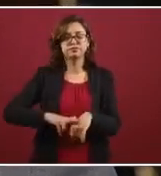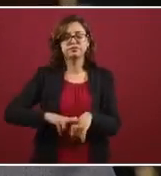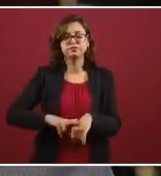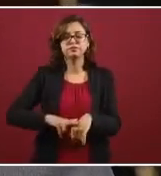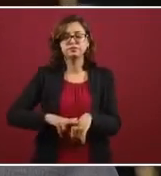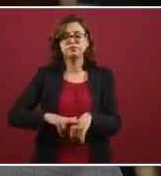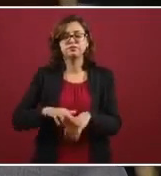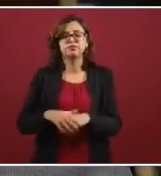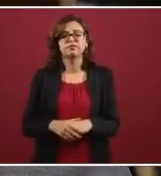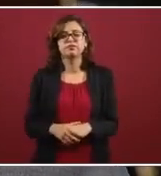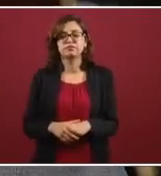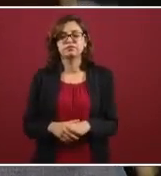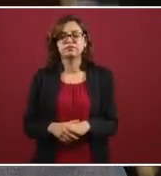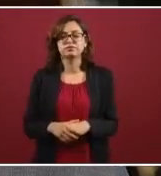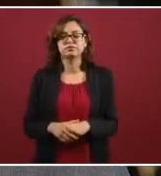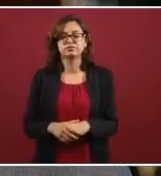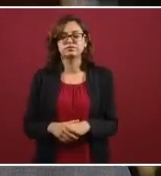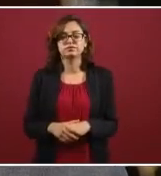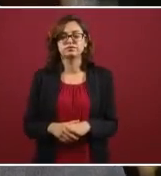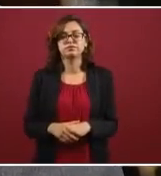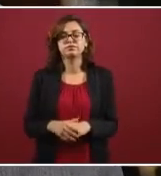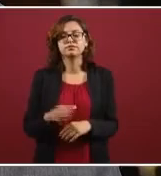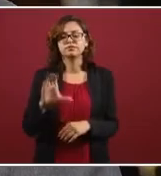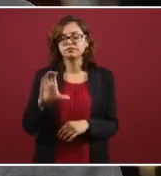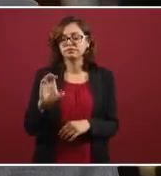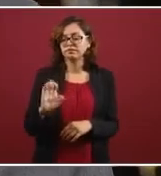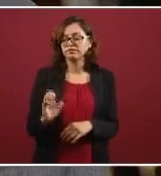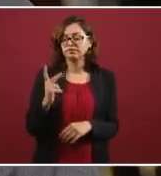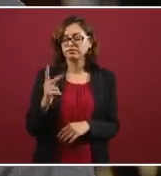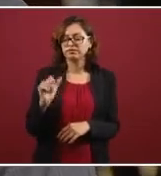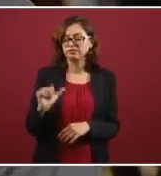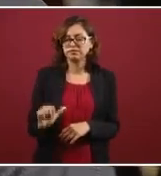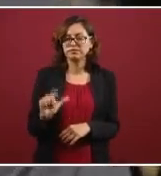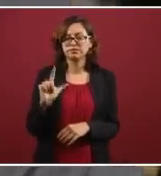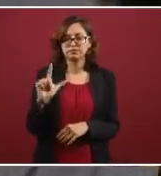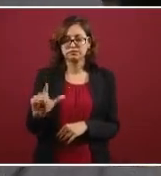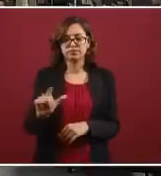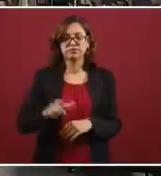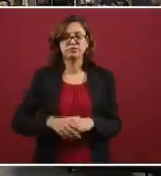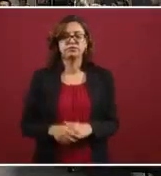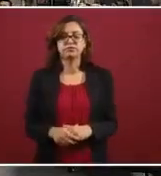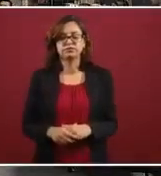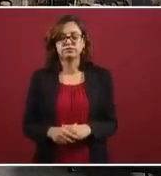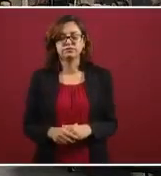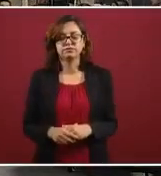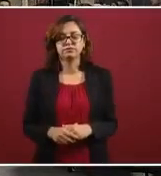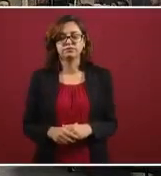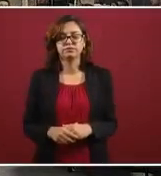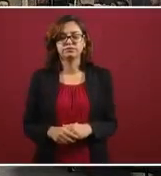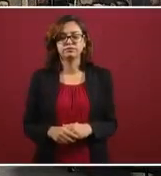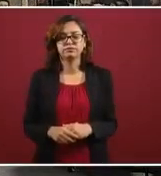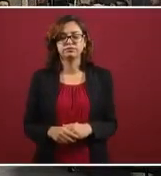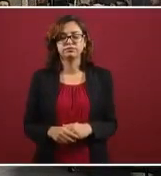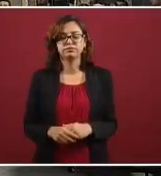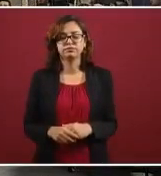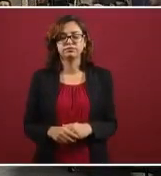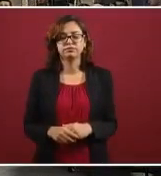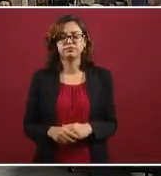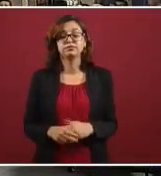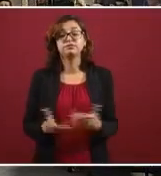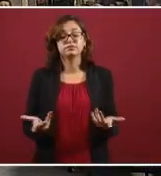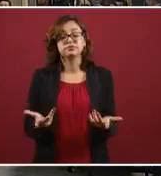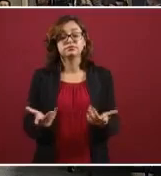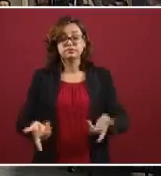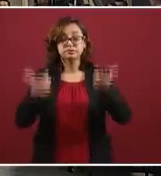Conferencia Regional sobre Desarrollo Social de América Latina y el Caribe.